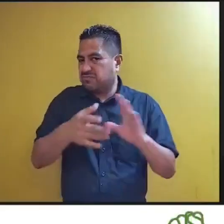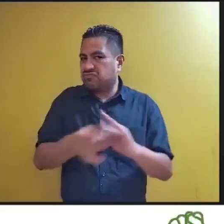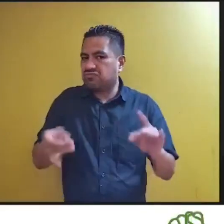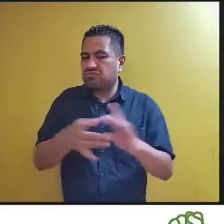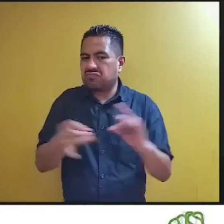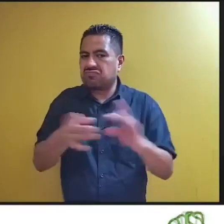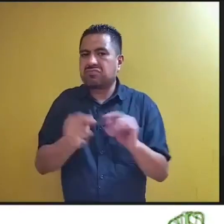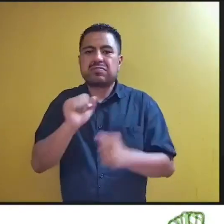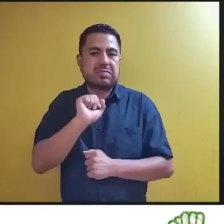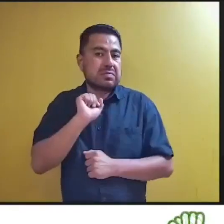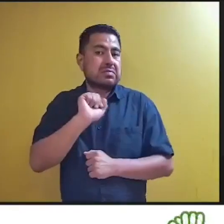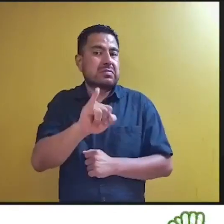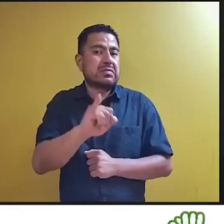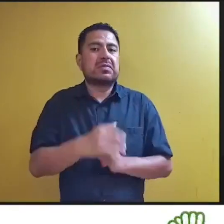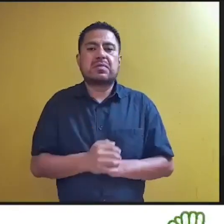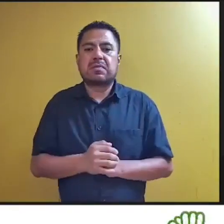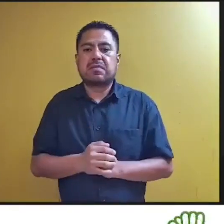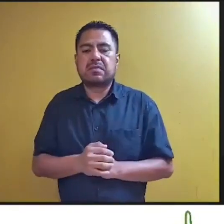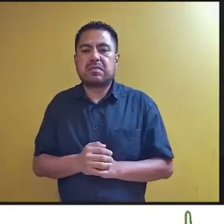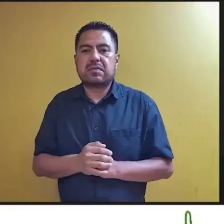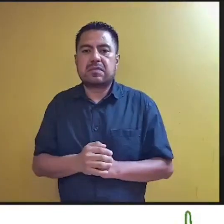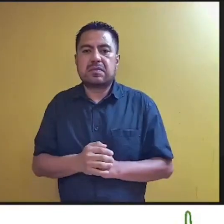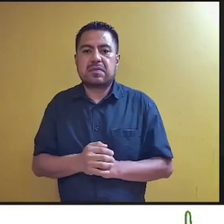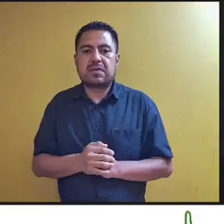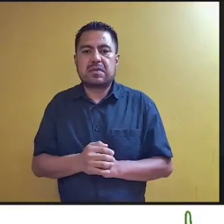que efectivamente la